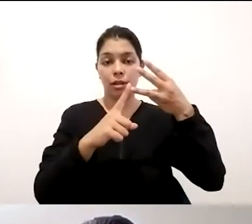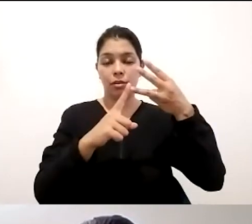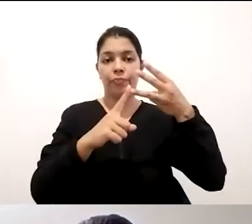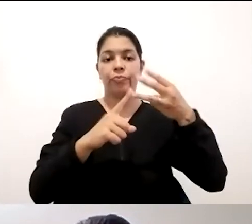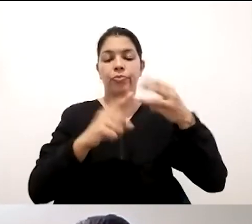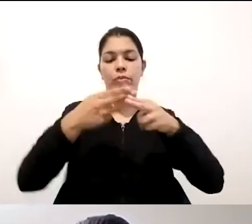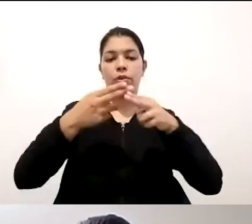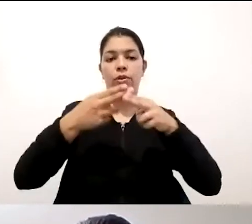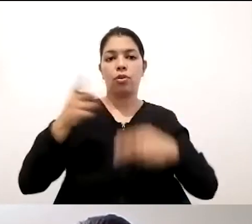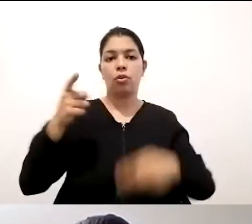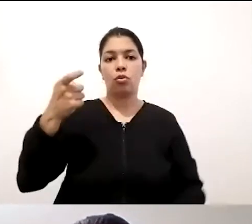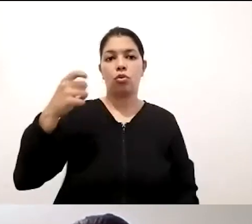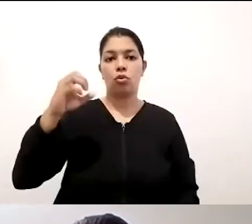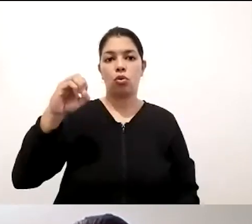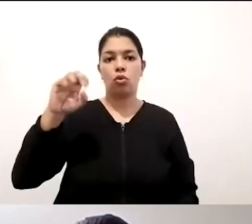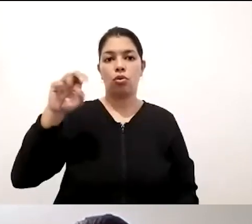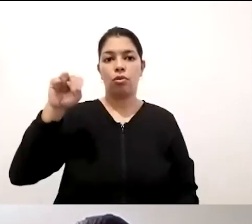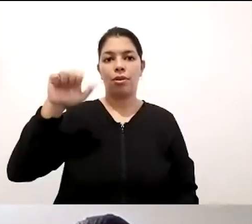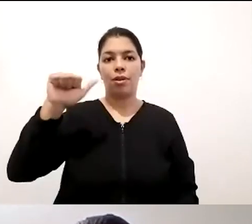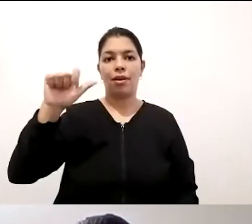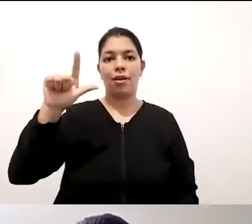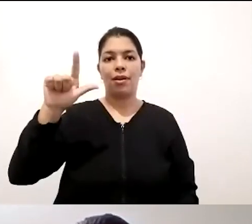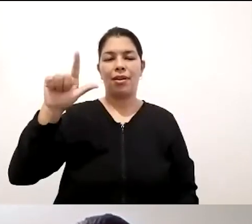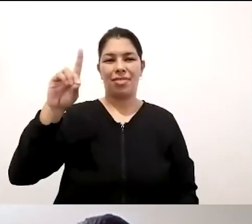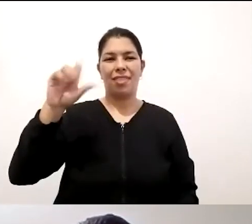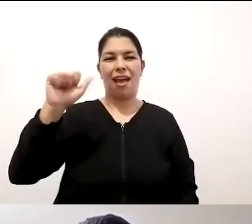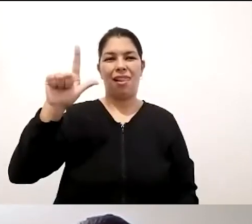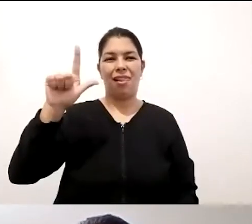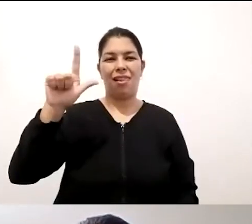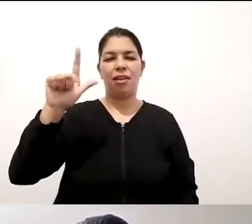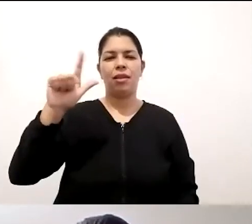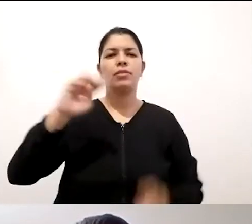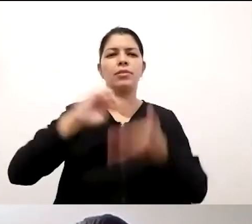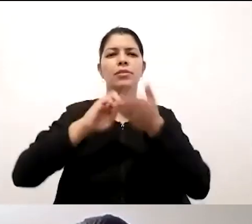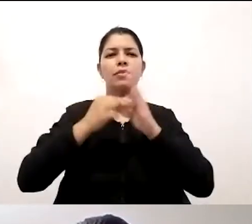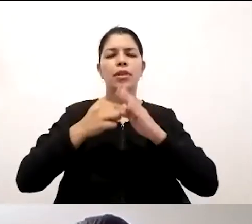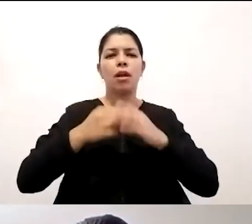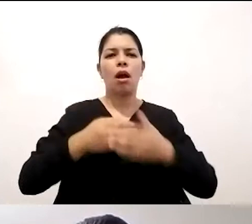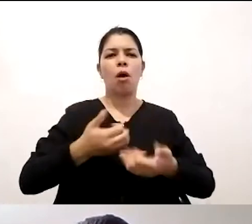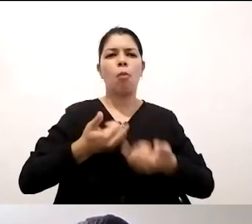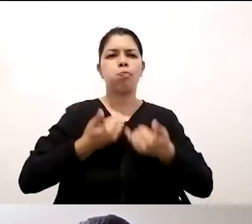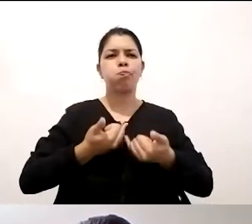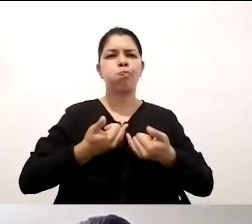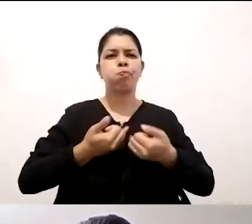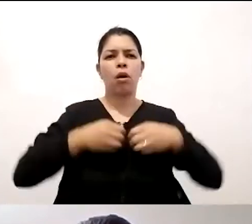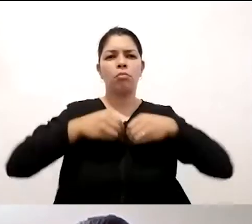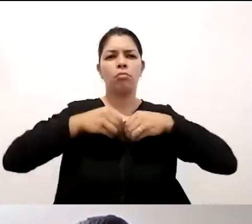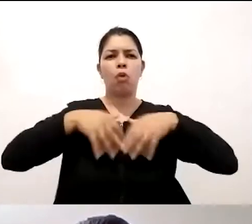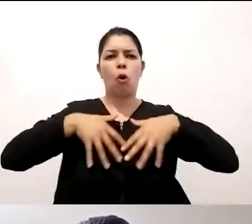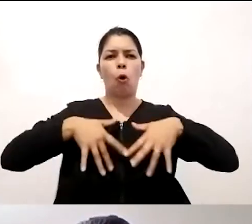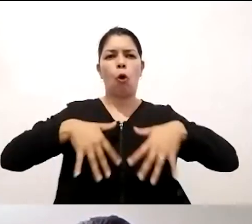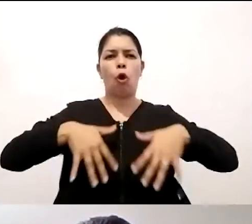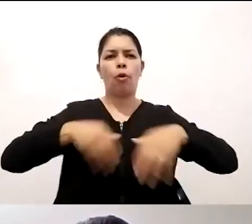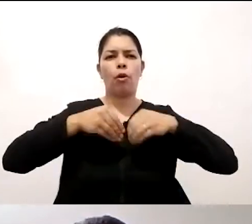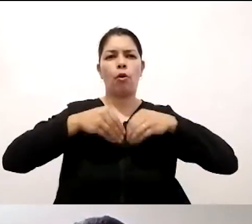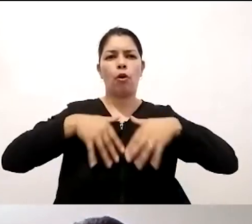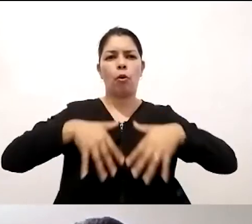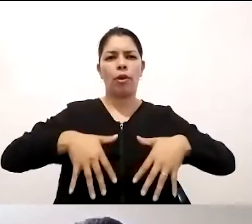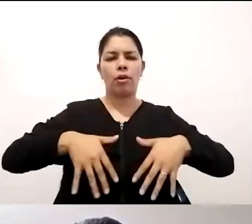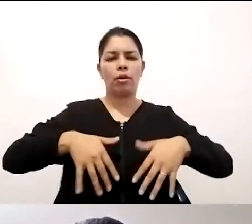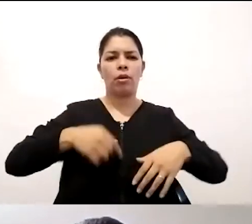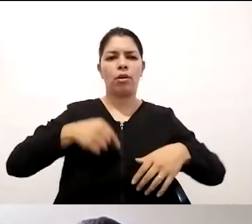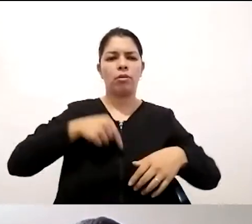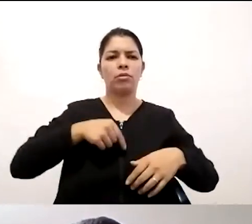lo gonadal, que se refiere a las hormonas que se producen en las gónadas y que generalmente generan algo